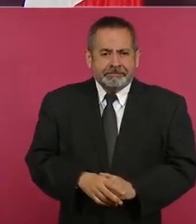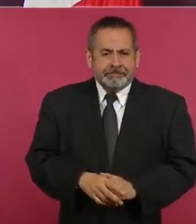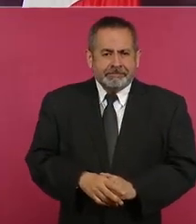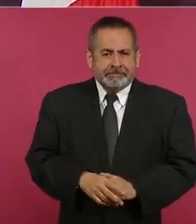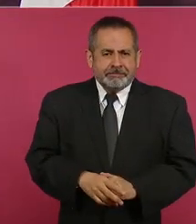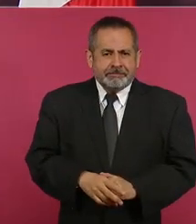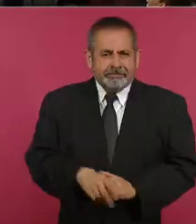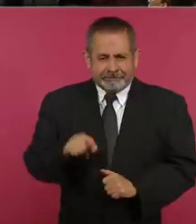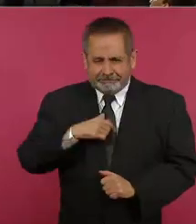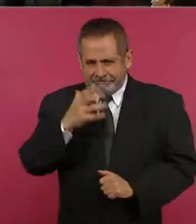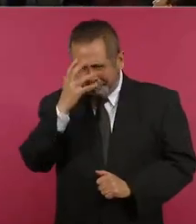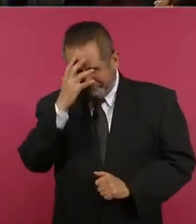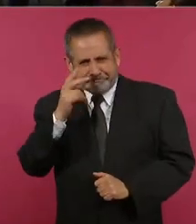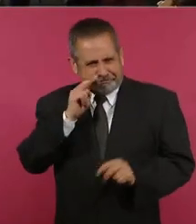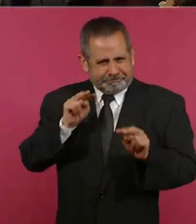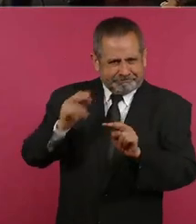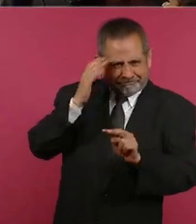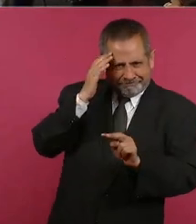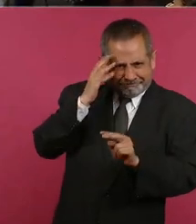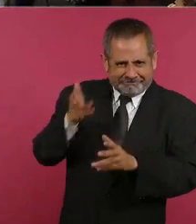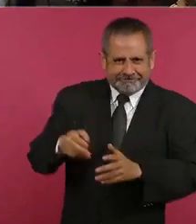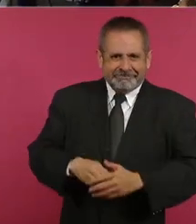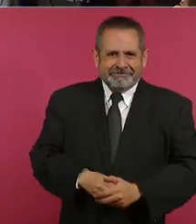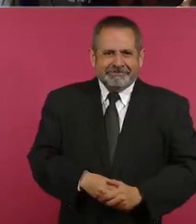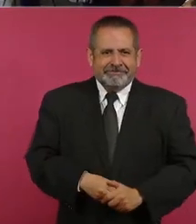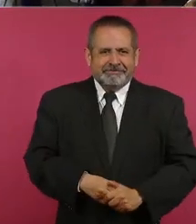Les va a dar pena, pero